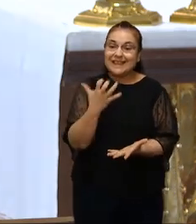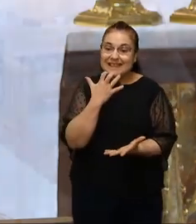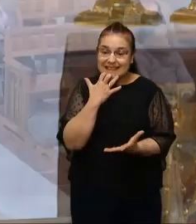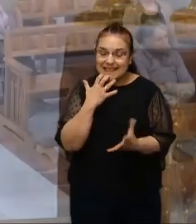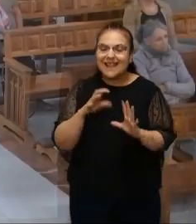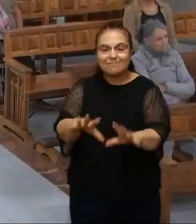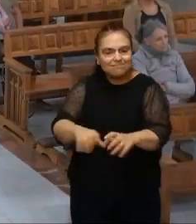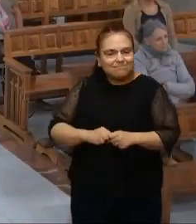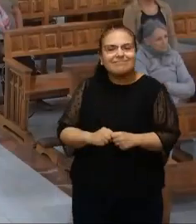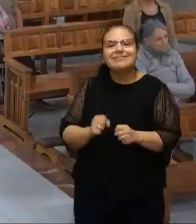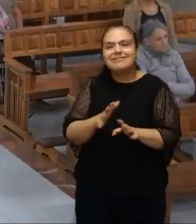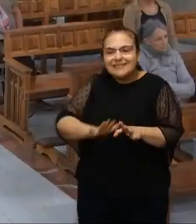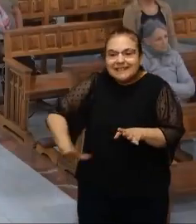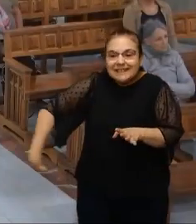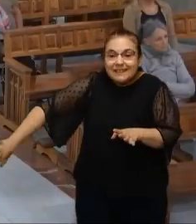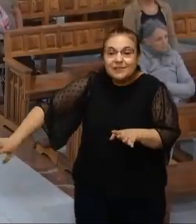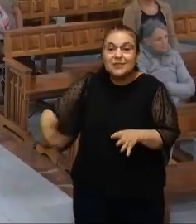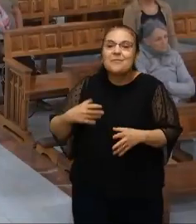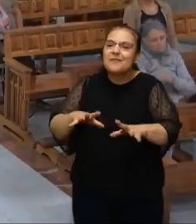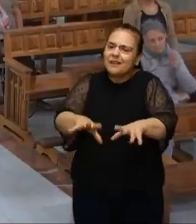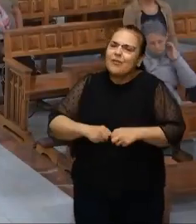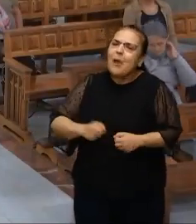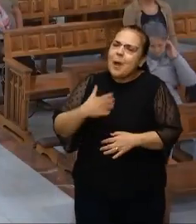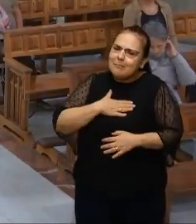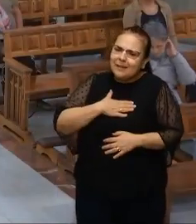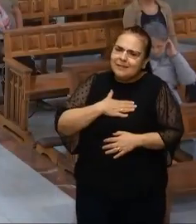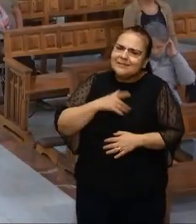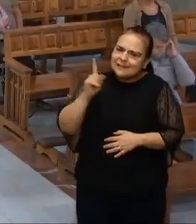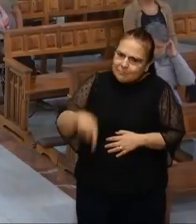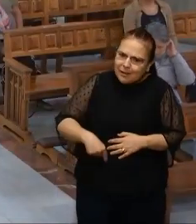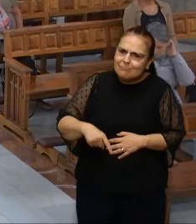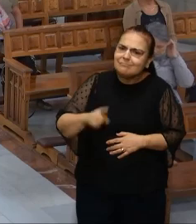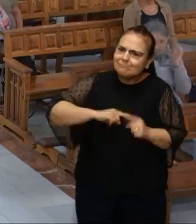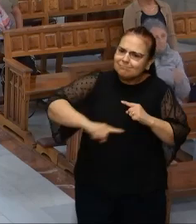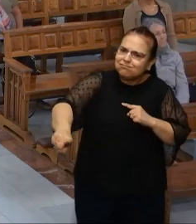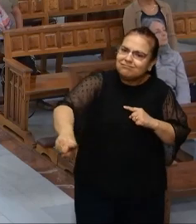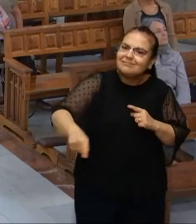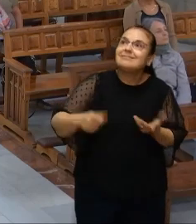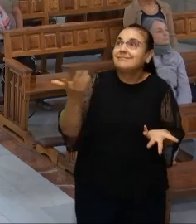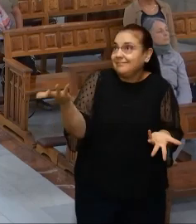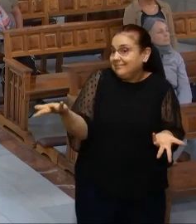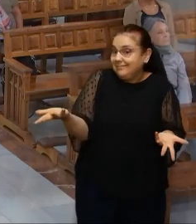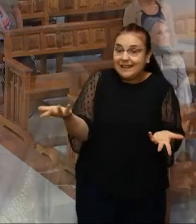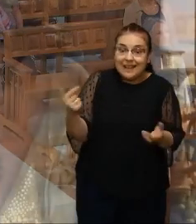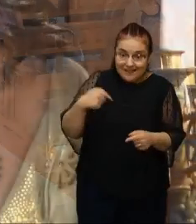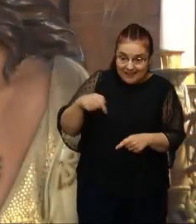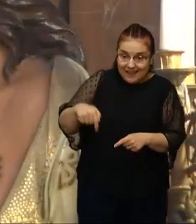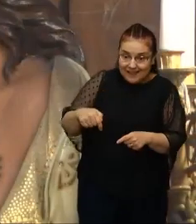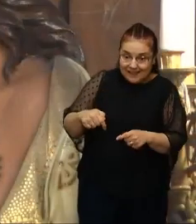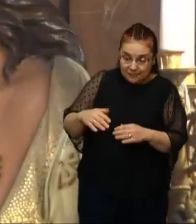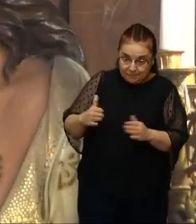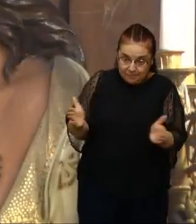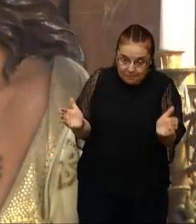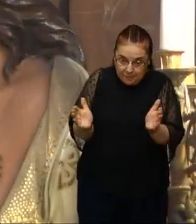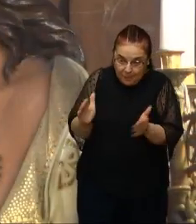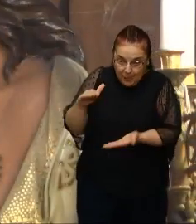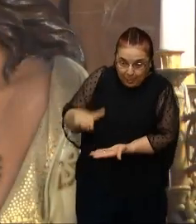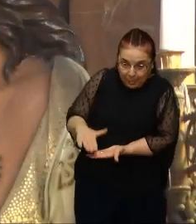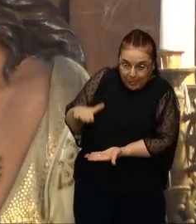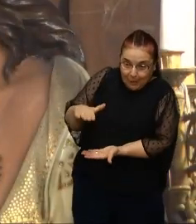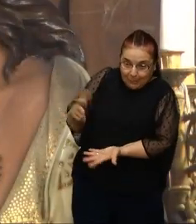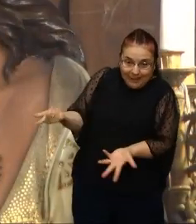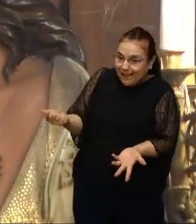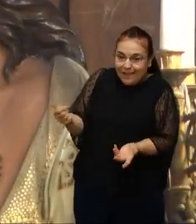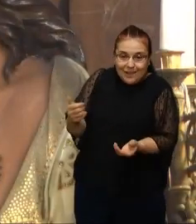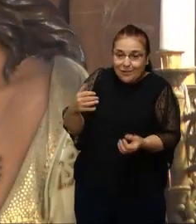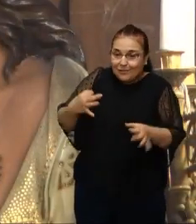acoge a mí y acoge al que me ha enviado. Y este, el que sea el más pequeño entre vosotros, el que sea el